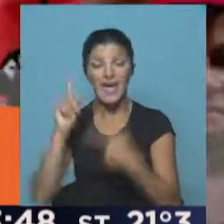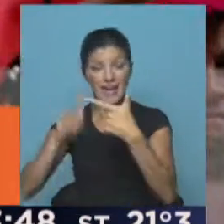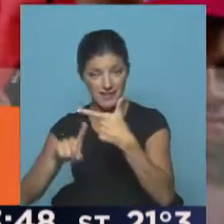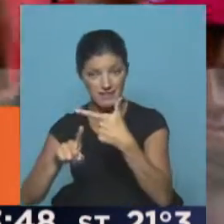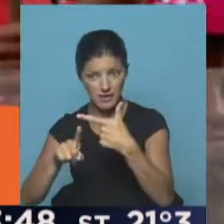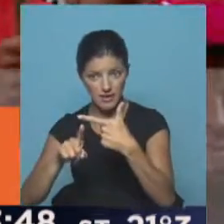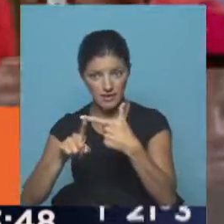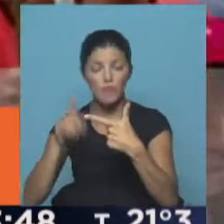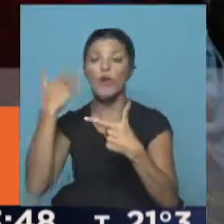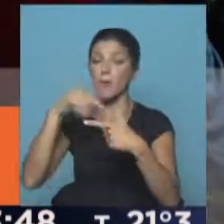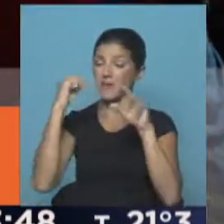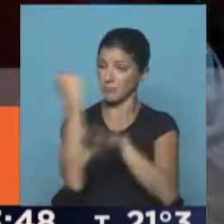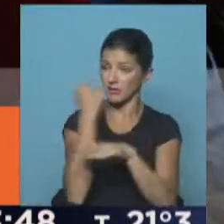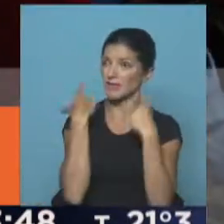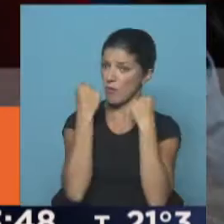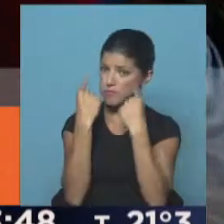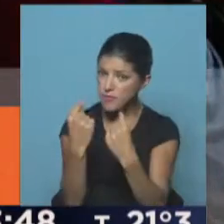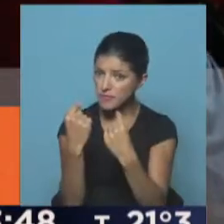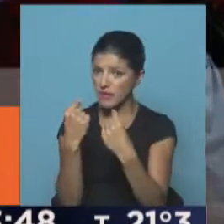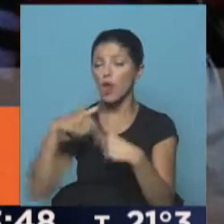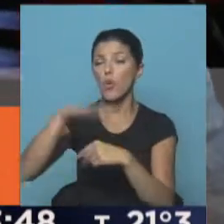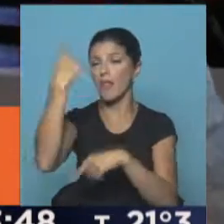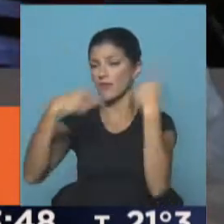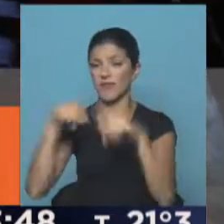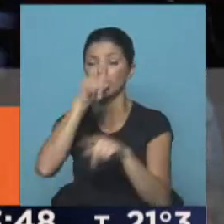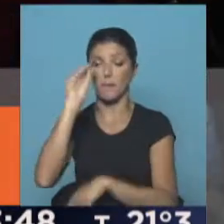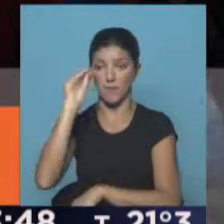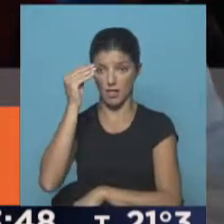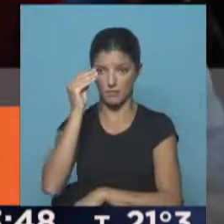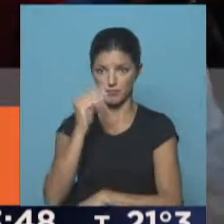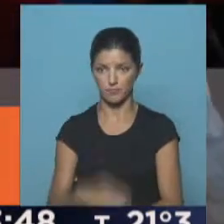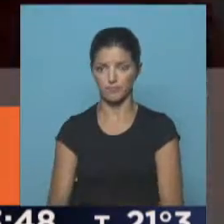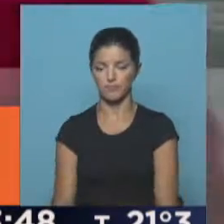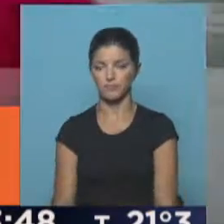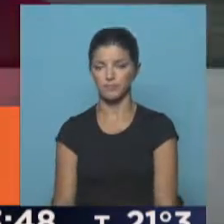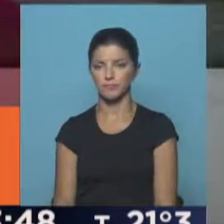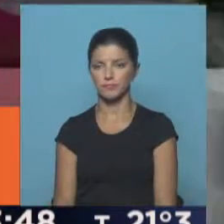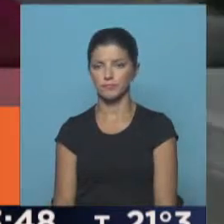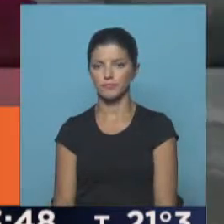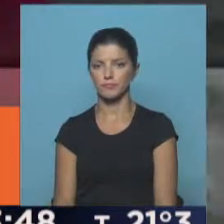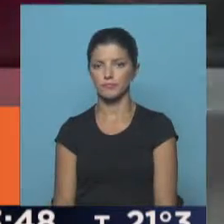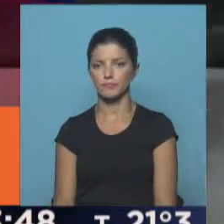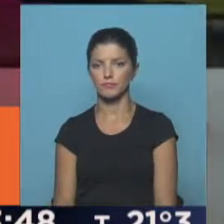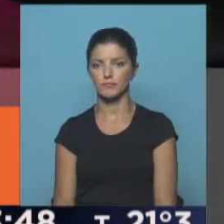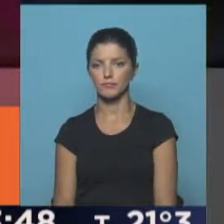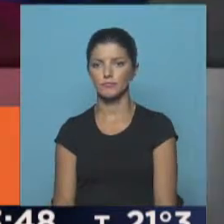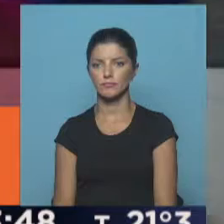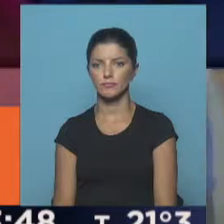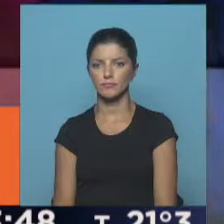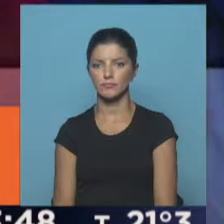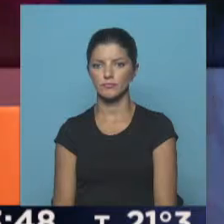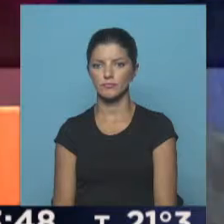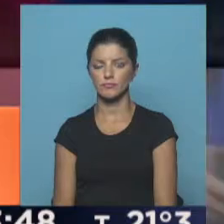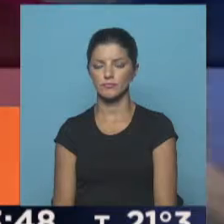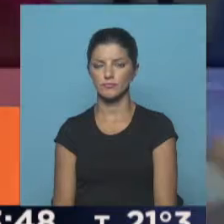de las protestas convocadas en distintas ciudades del país. Este gobierno, para mí,